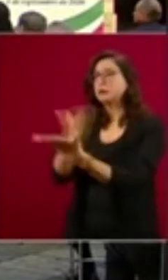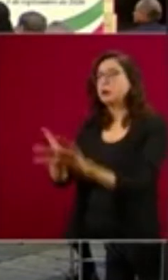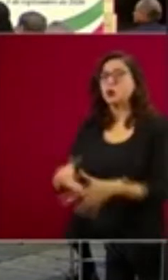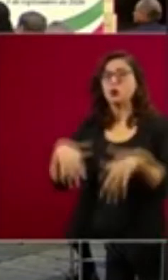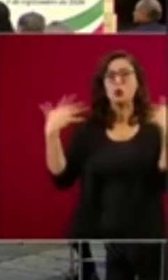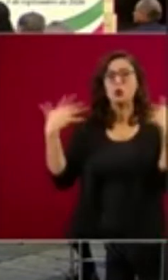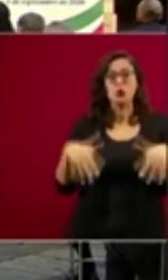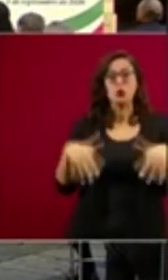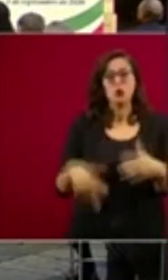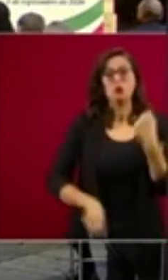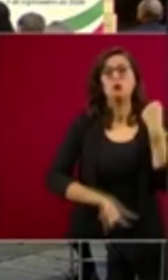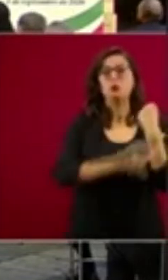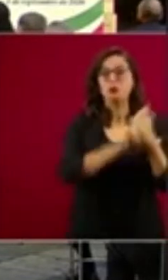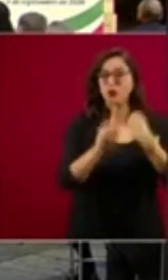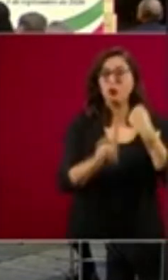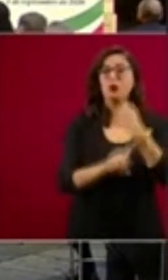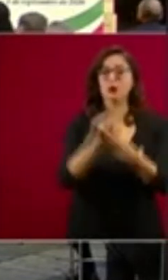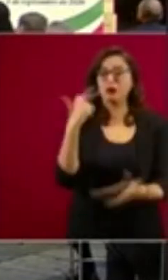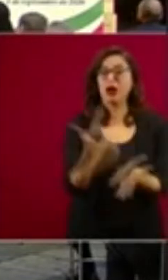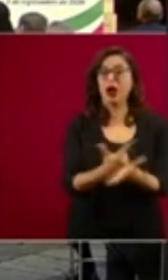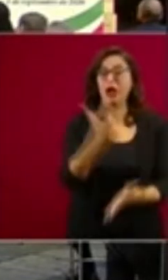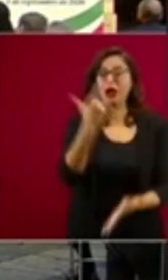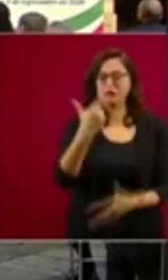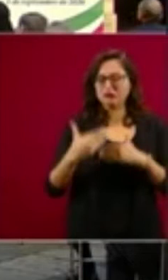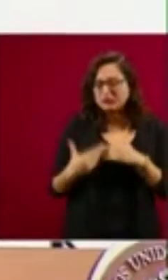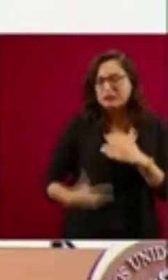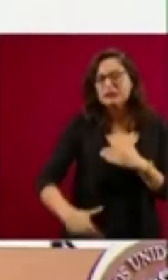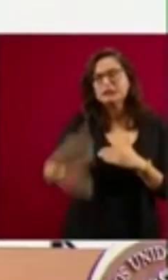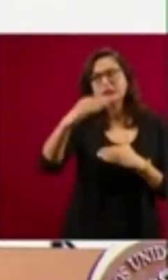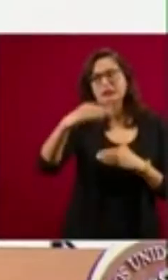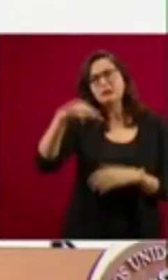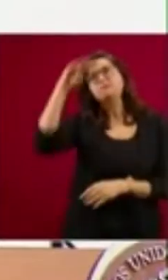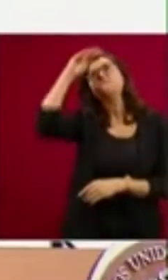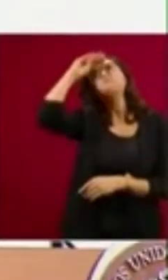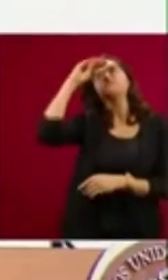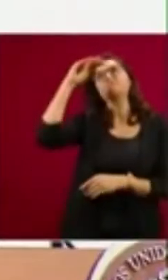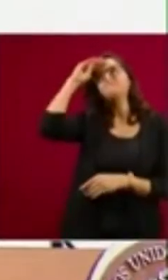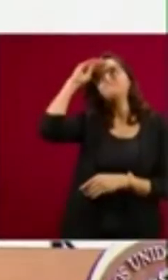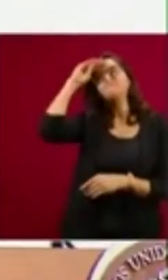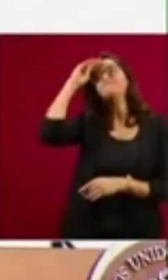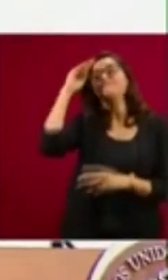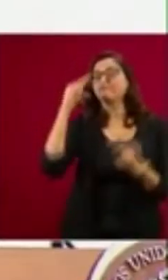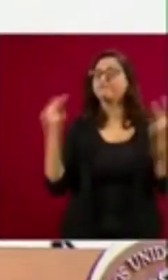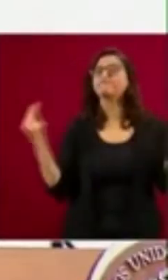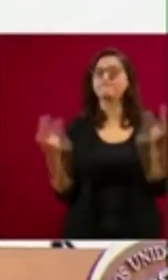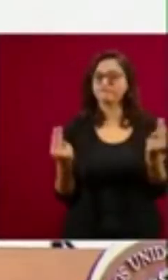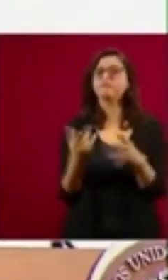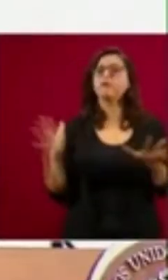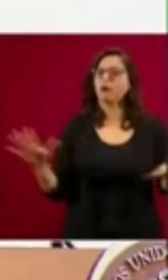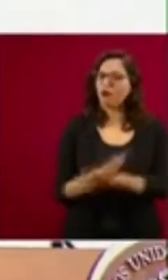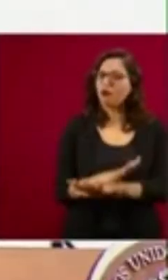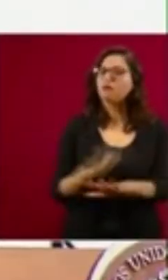prioridad lo que le vaya mejor a los mexicanos y velar por su integridad, por su seguridad, por su salud, por